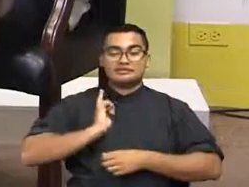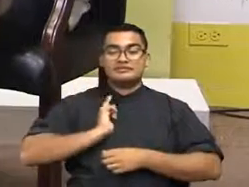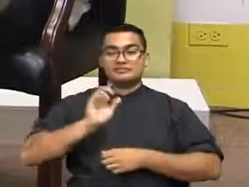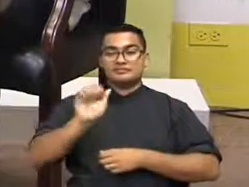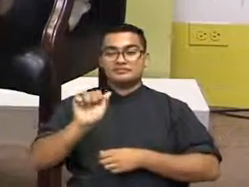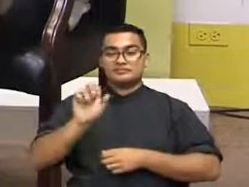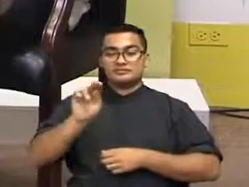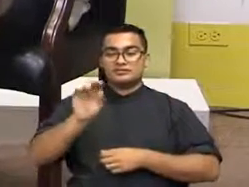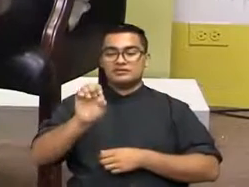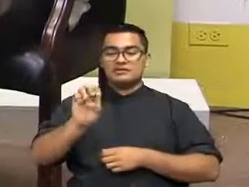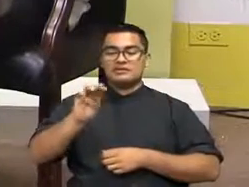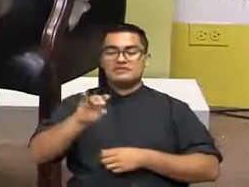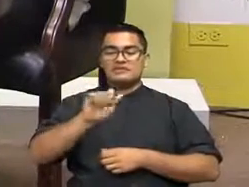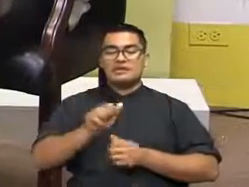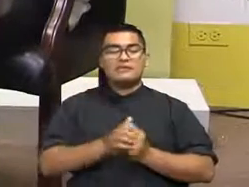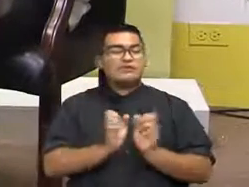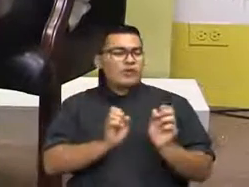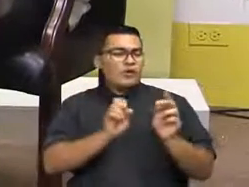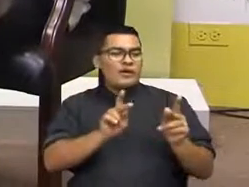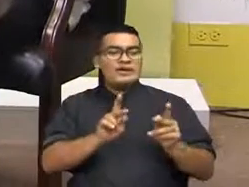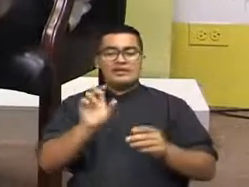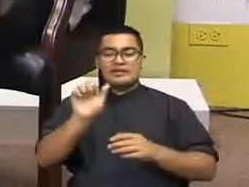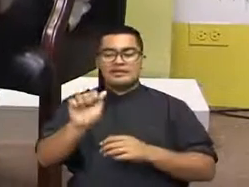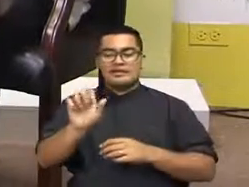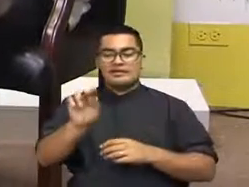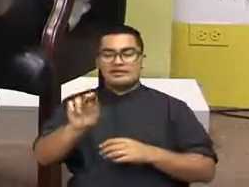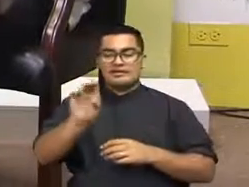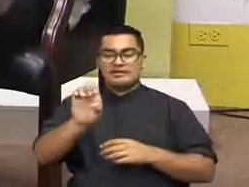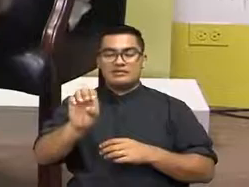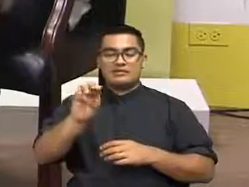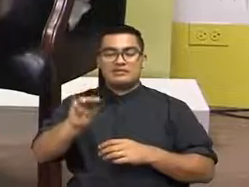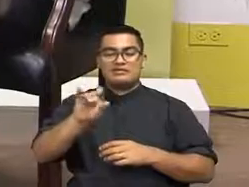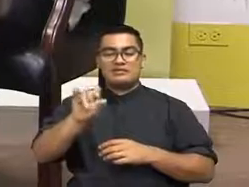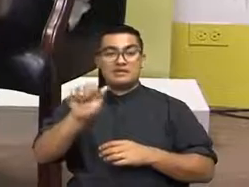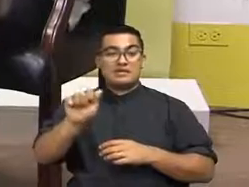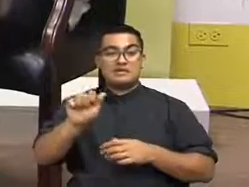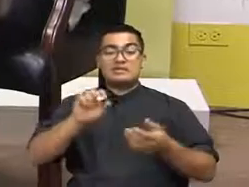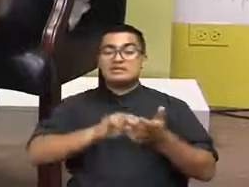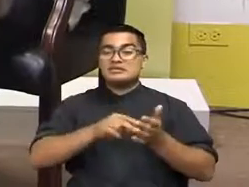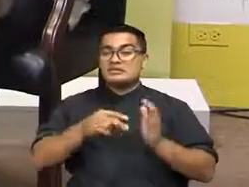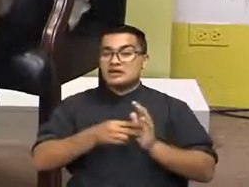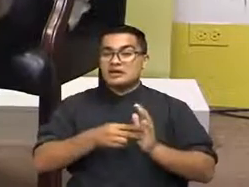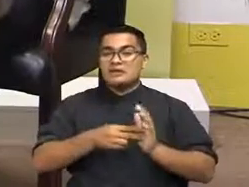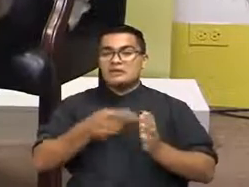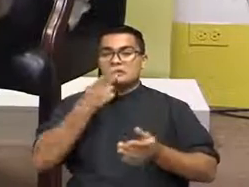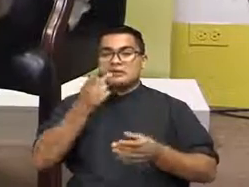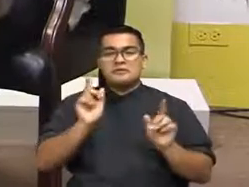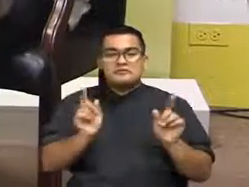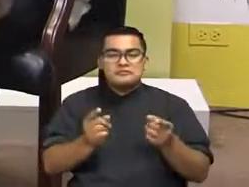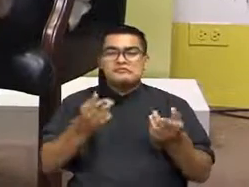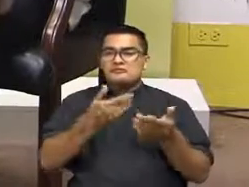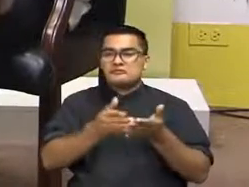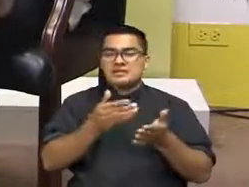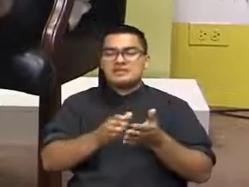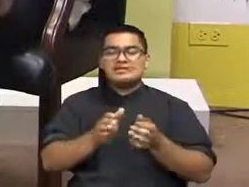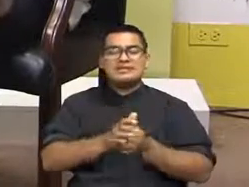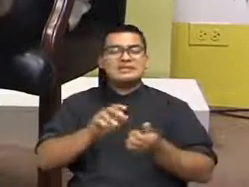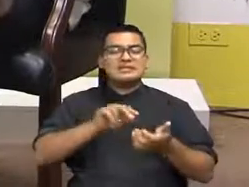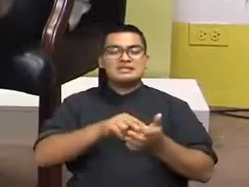Ok, la anemia básicamente, en palabras sencillas, se refiere a una deficiencia de,